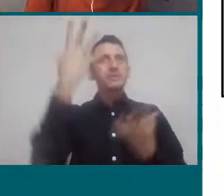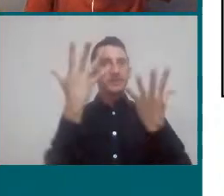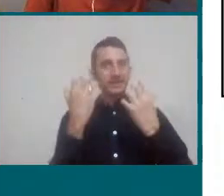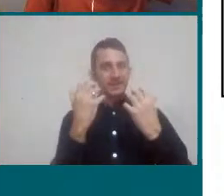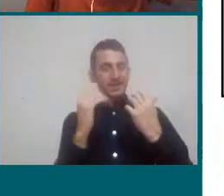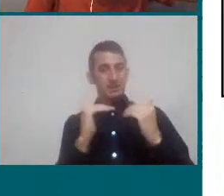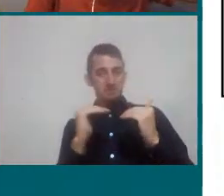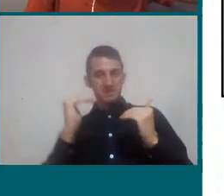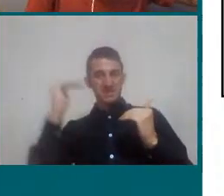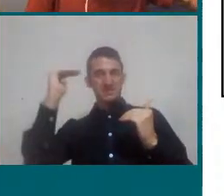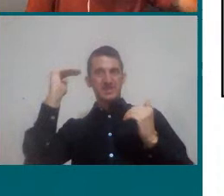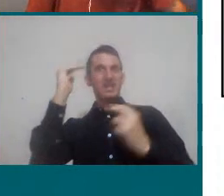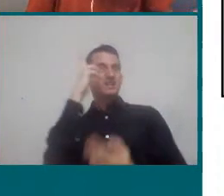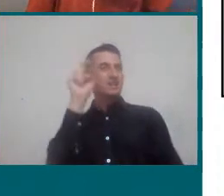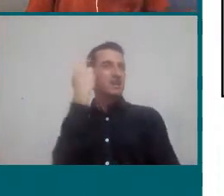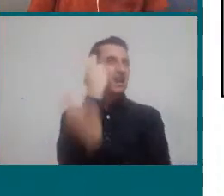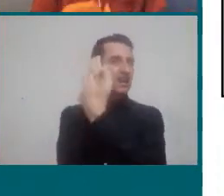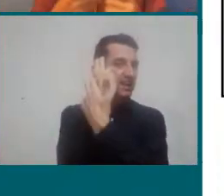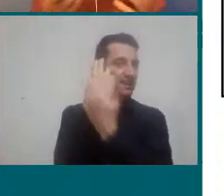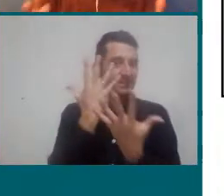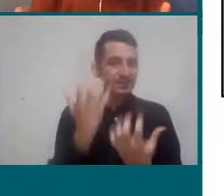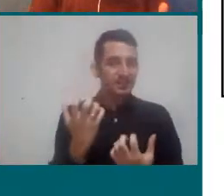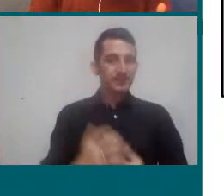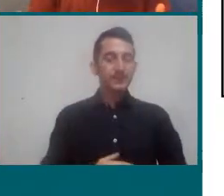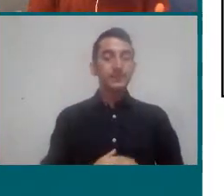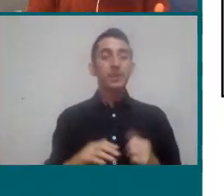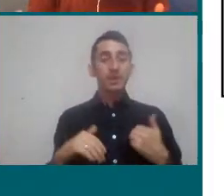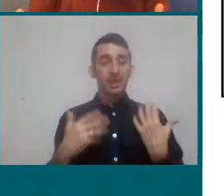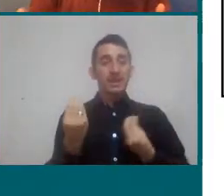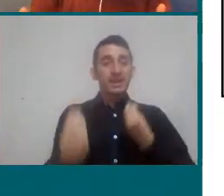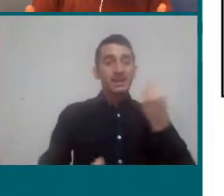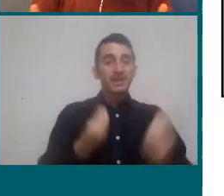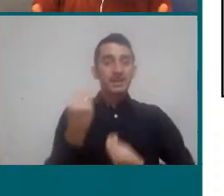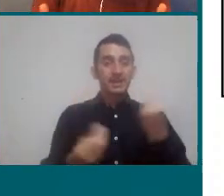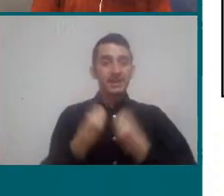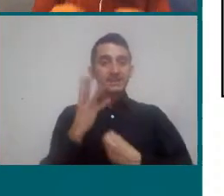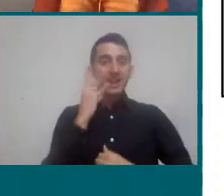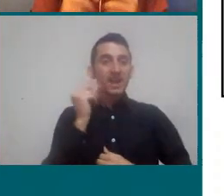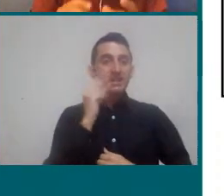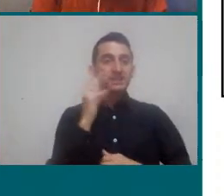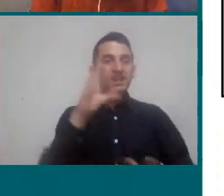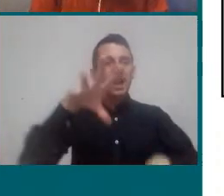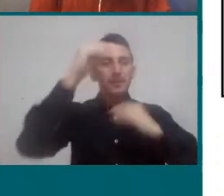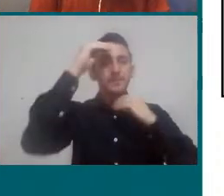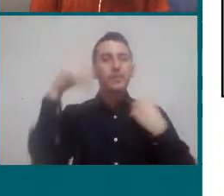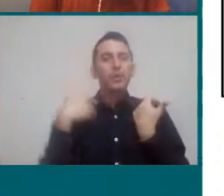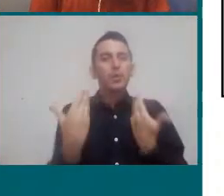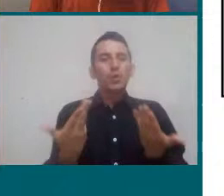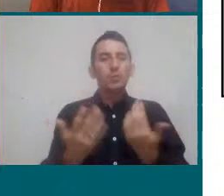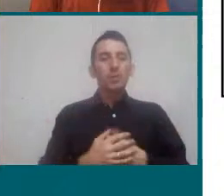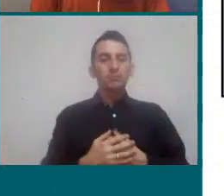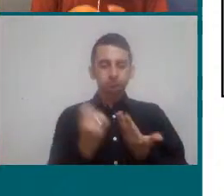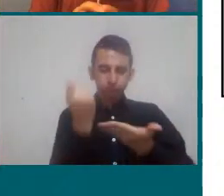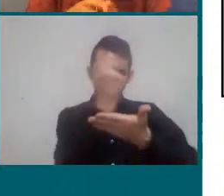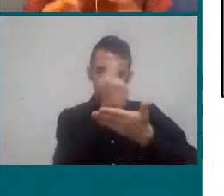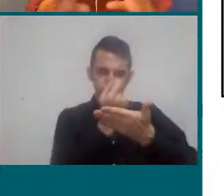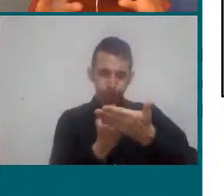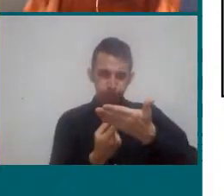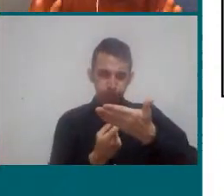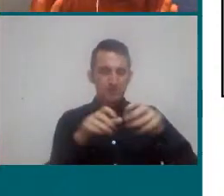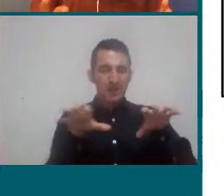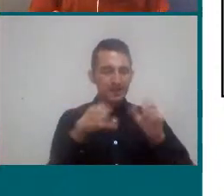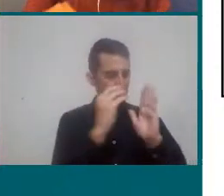ahí metacognitivo. ¿De acuerdo? Entonces, ¿qué hacemos nosotros en nuestras experiencias de aprendizaje? Cuando diseñamos estas actividades,